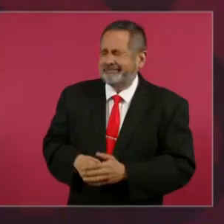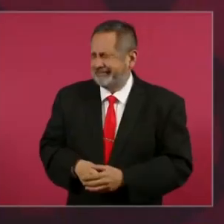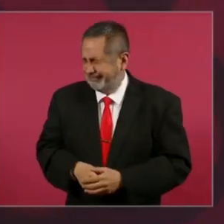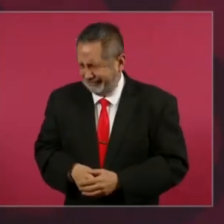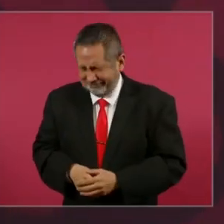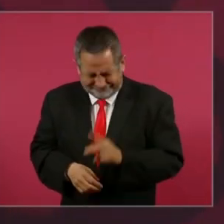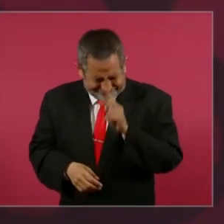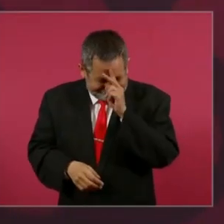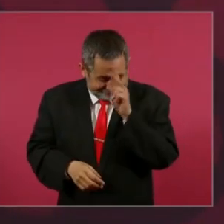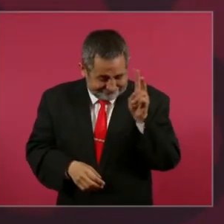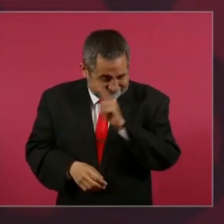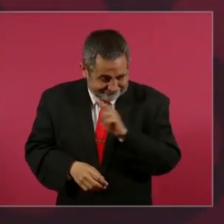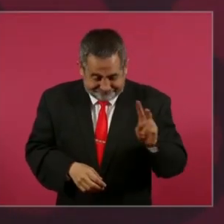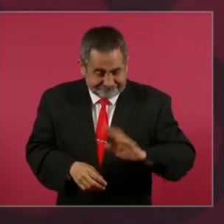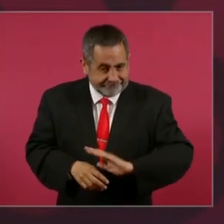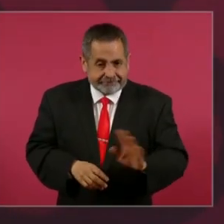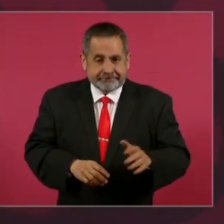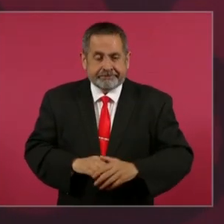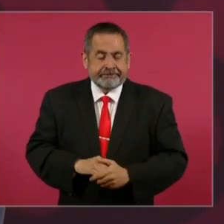ya